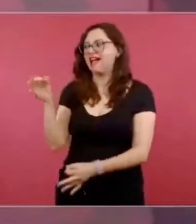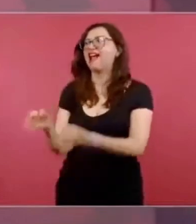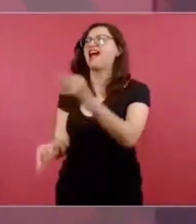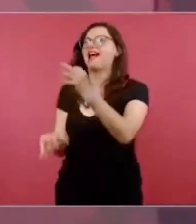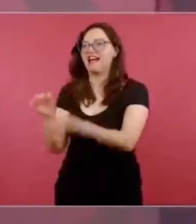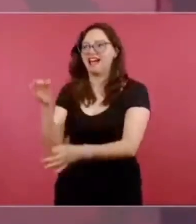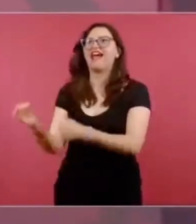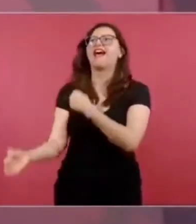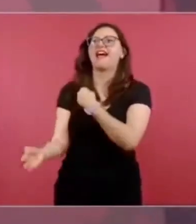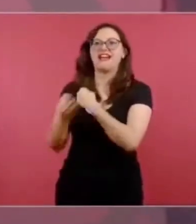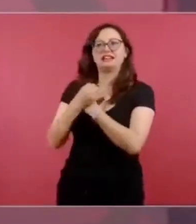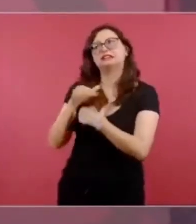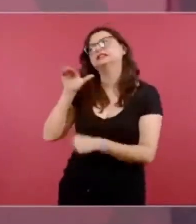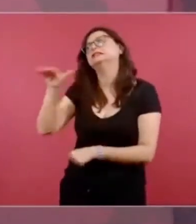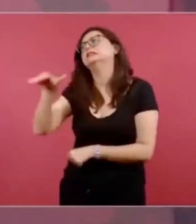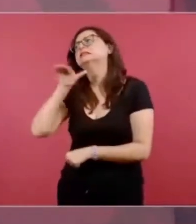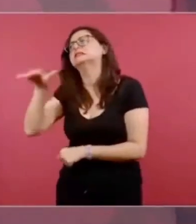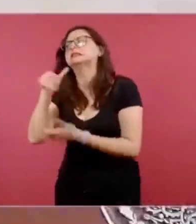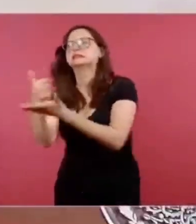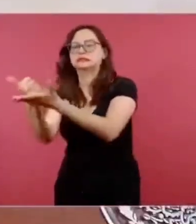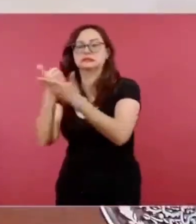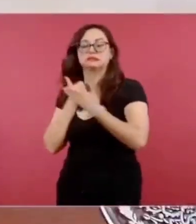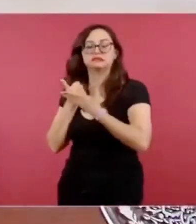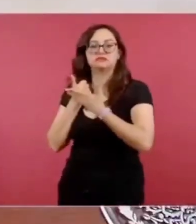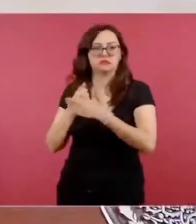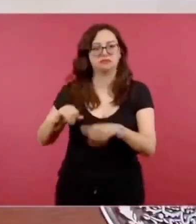que desde antes estaba tomado,